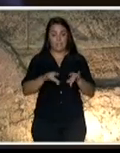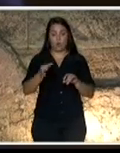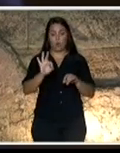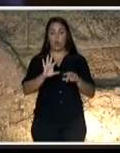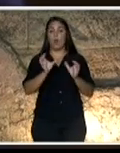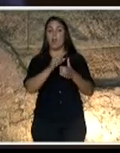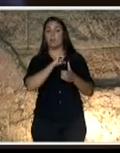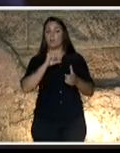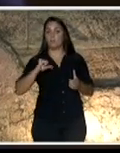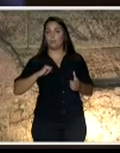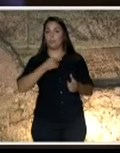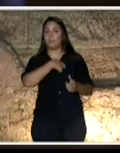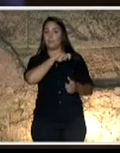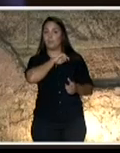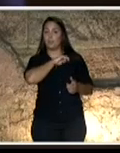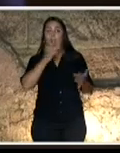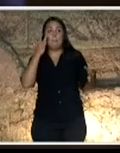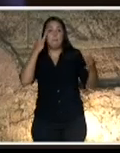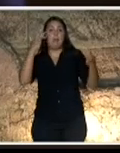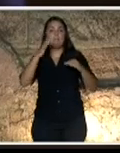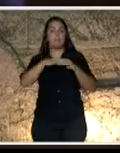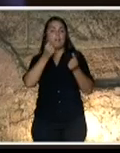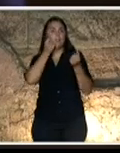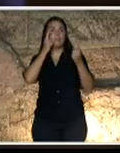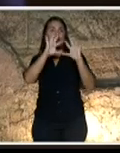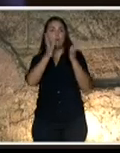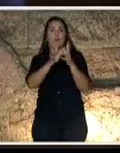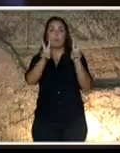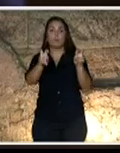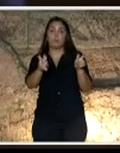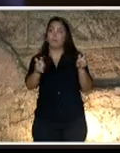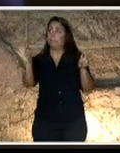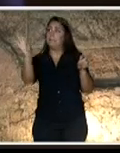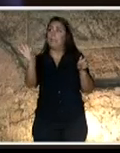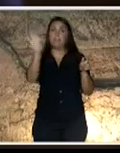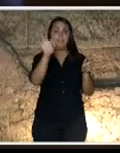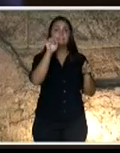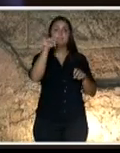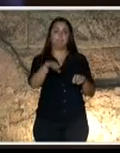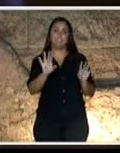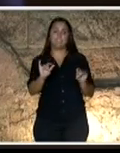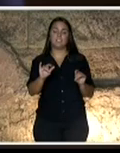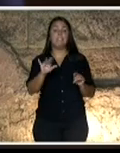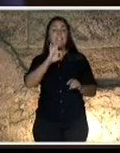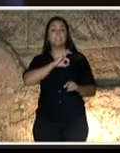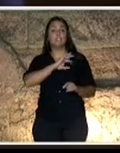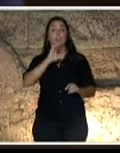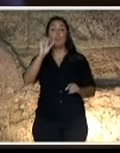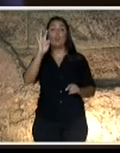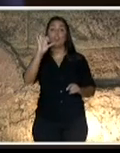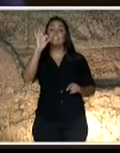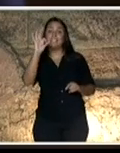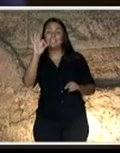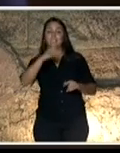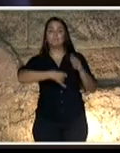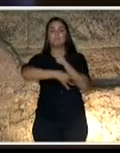española destaca como Extremadura en el descubrimiento del Nuevo Mundo. Hernán Cortés, en el nacimiento de México, que